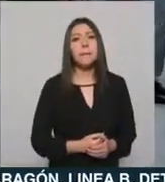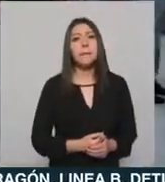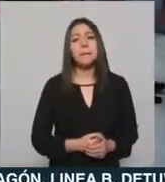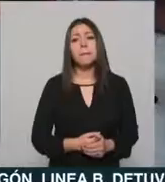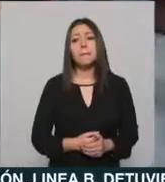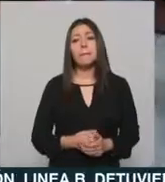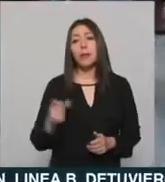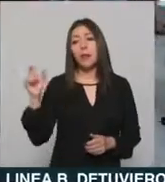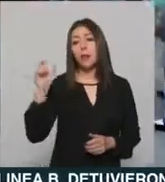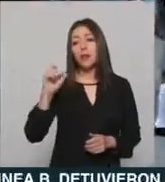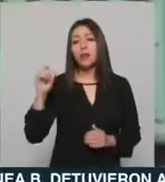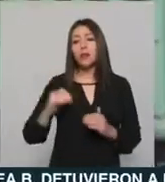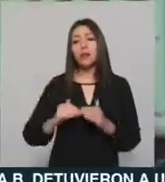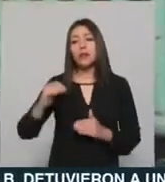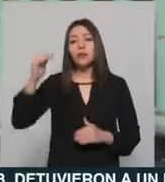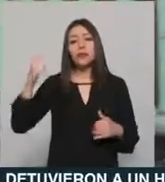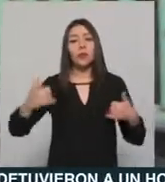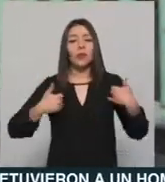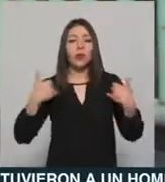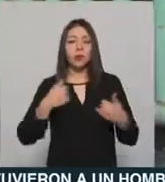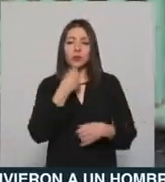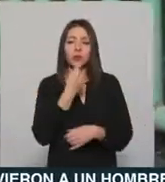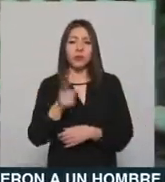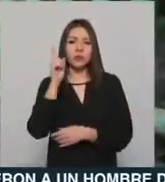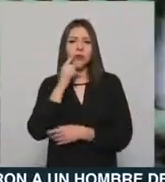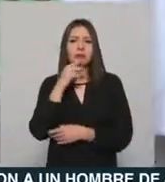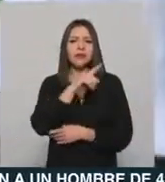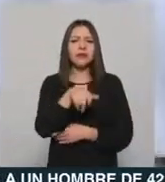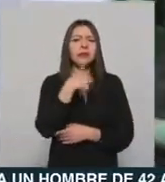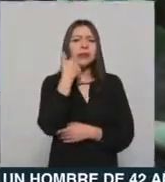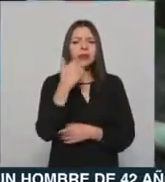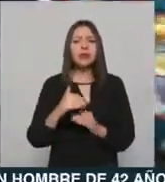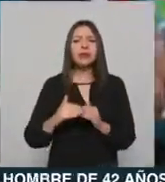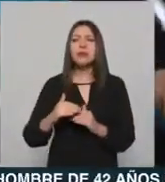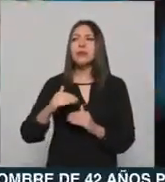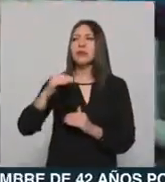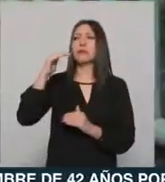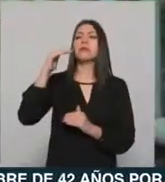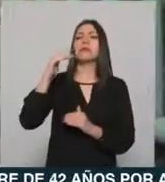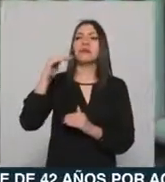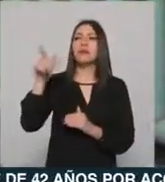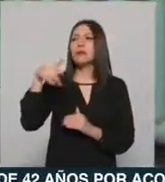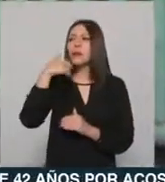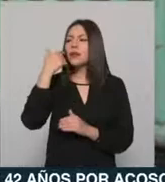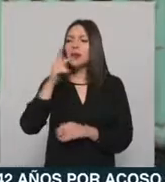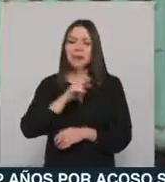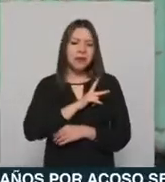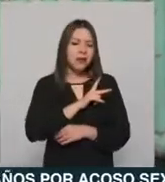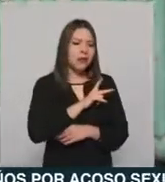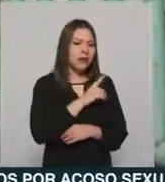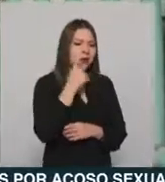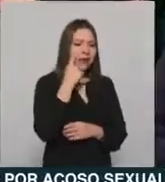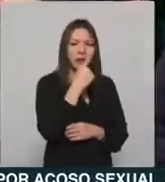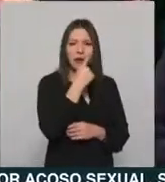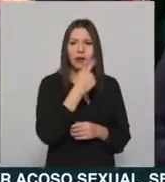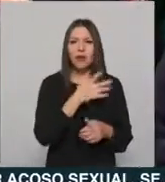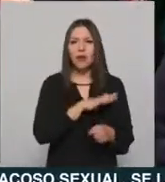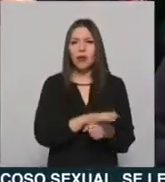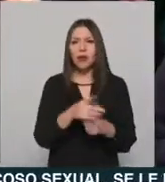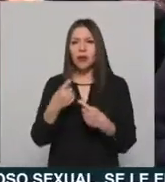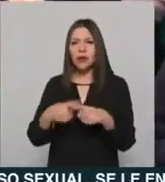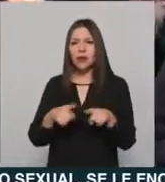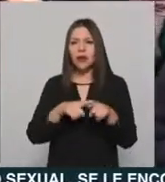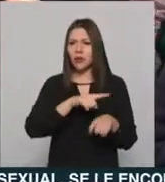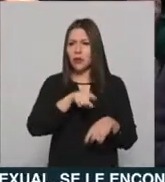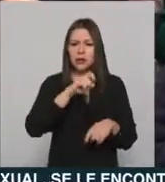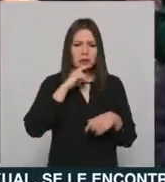lo que cada uno de los chicos y chicas está buscando es su diferencia. Todos llevan el mismo uniforme, pero alguno le hace un arreglito, otra chica le hace